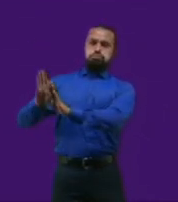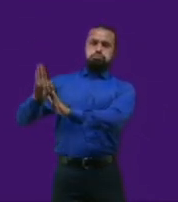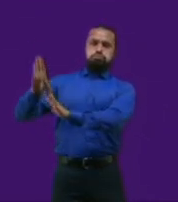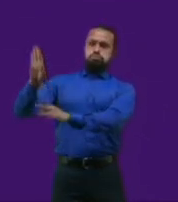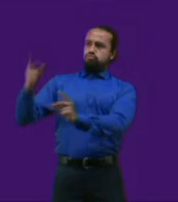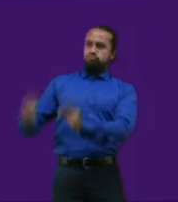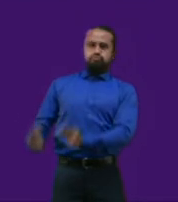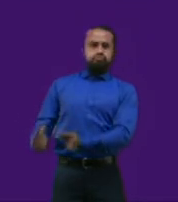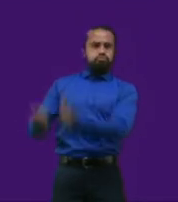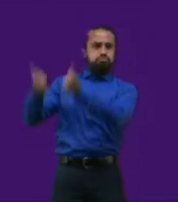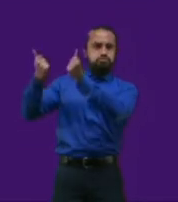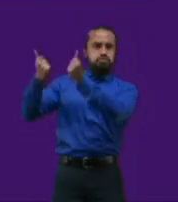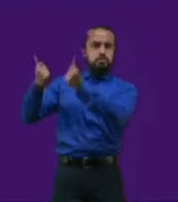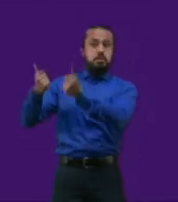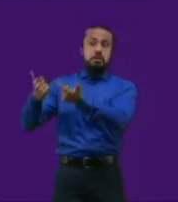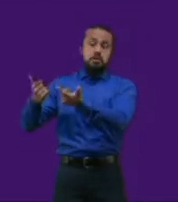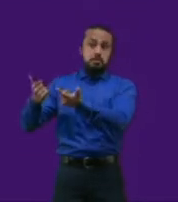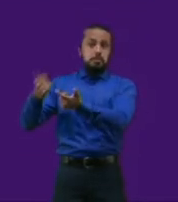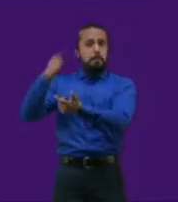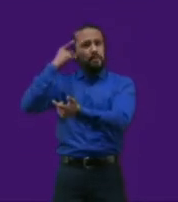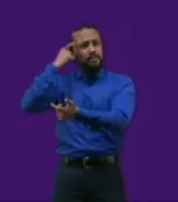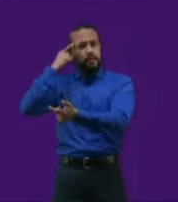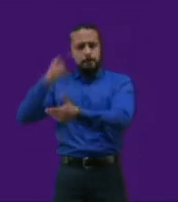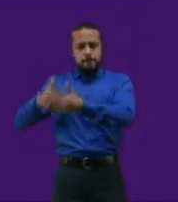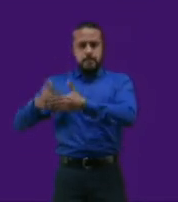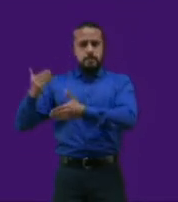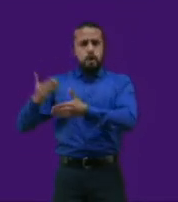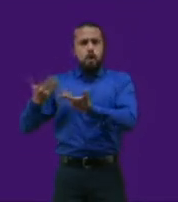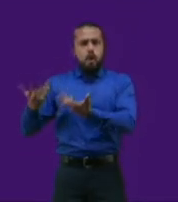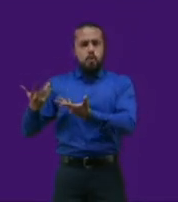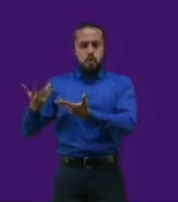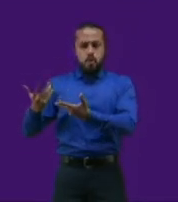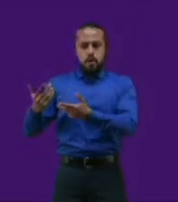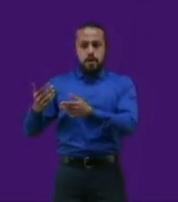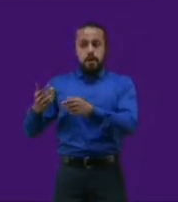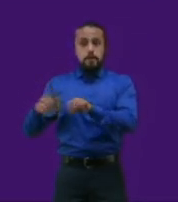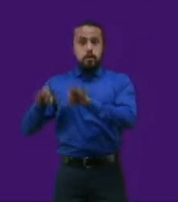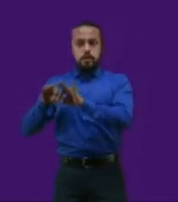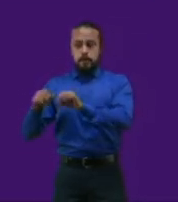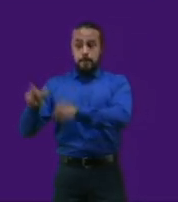ir pensando al principio es cómo vamos a monetizar ese negocio. O sea,